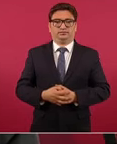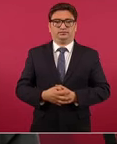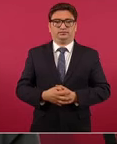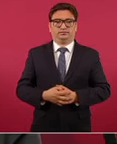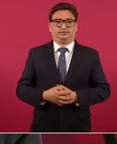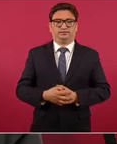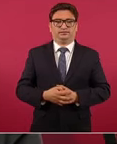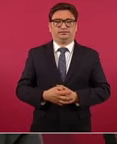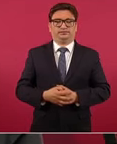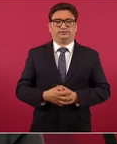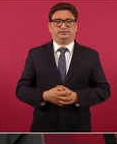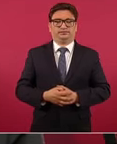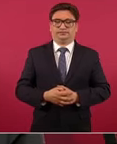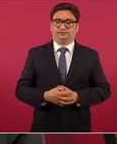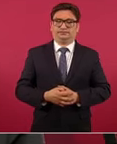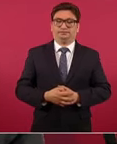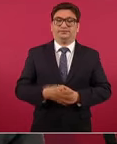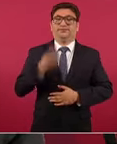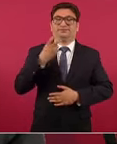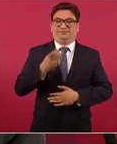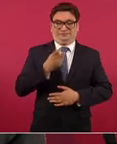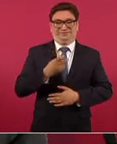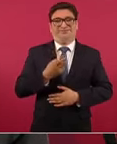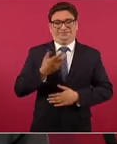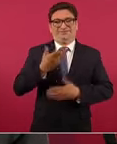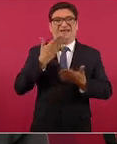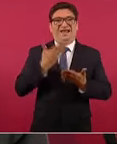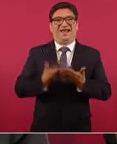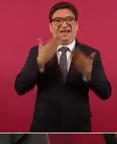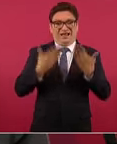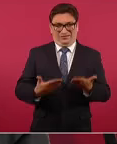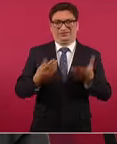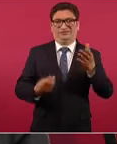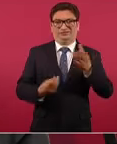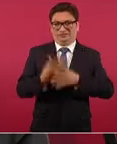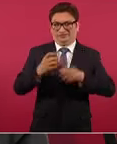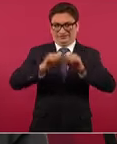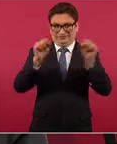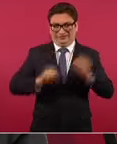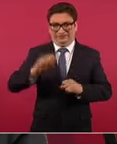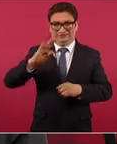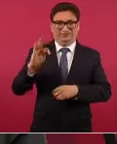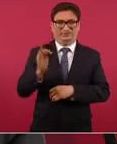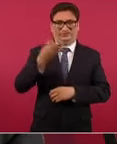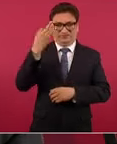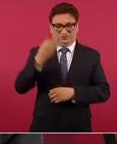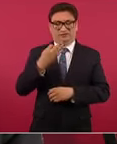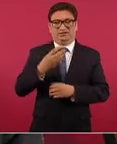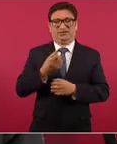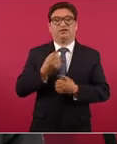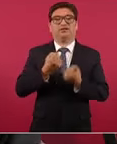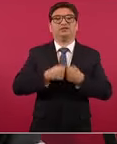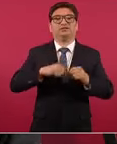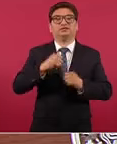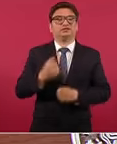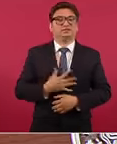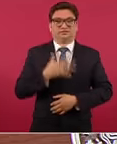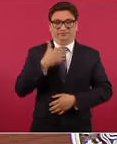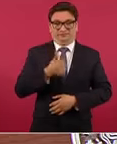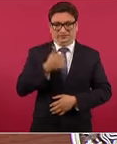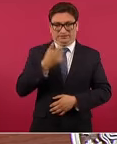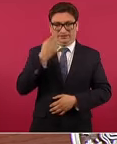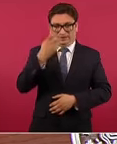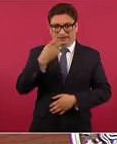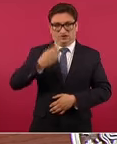entonces ahora ese sistema federal de liz bienestar es el que queremos